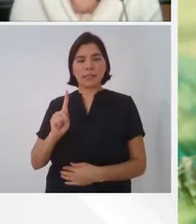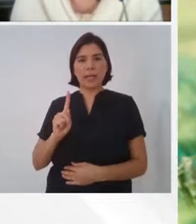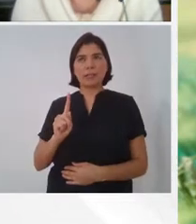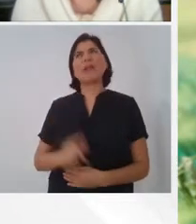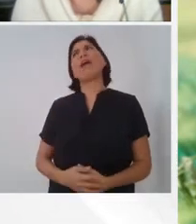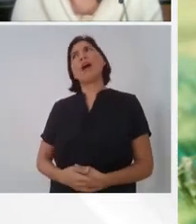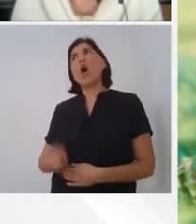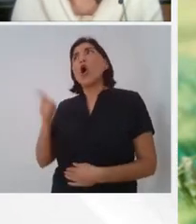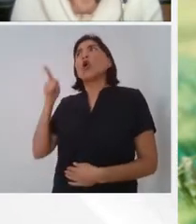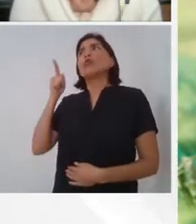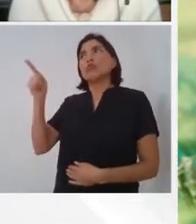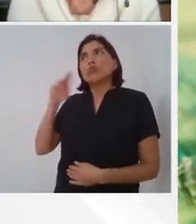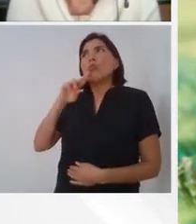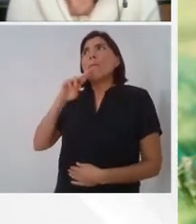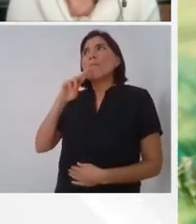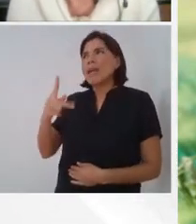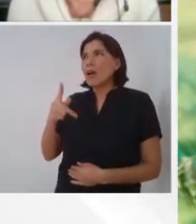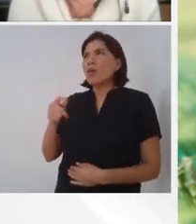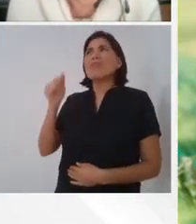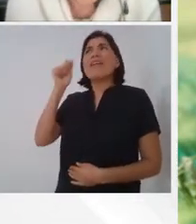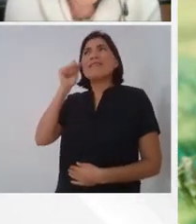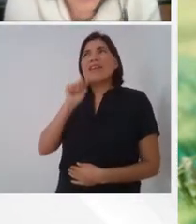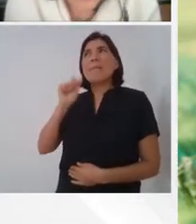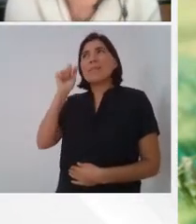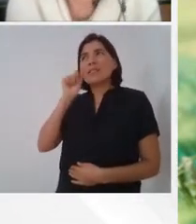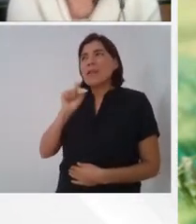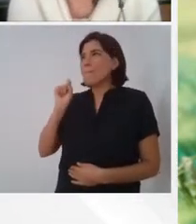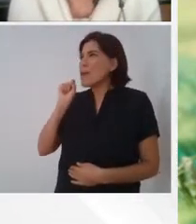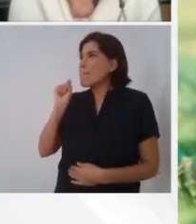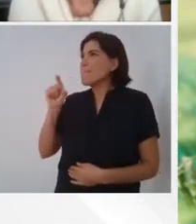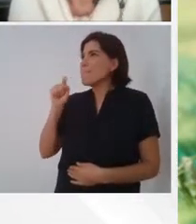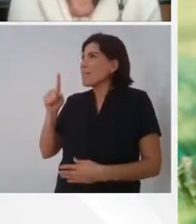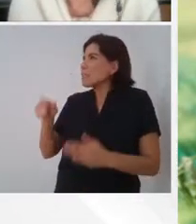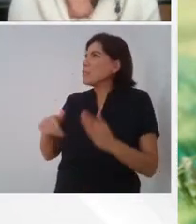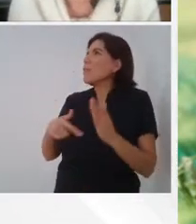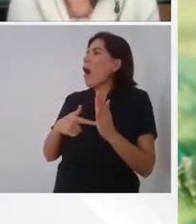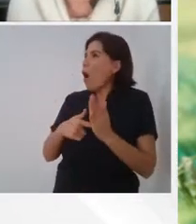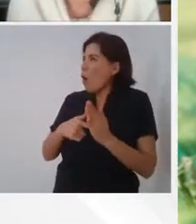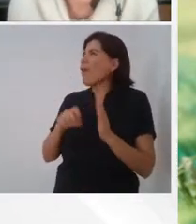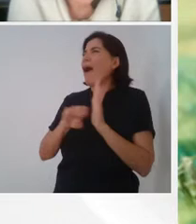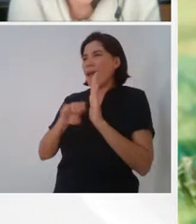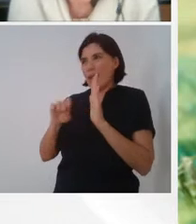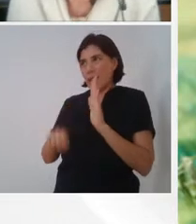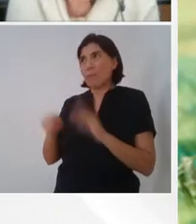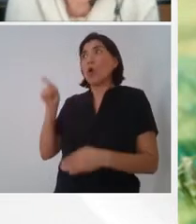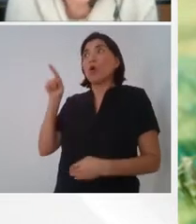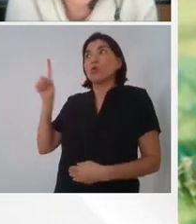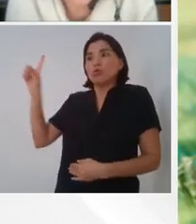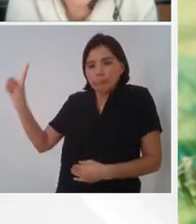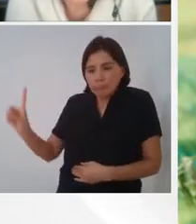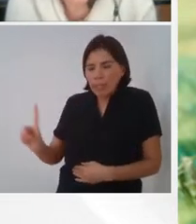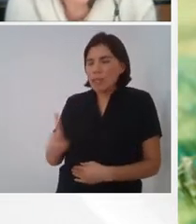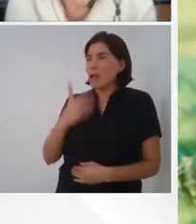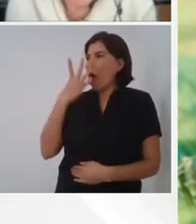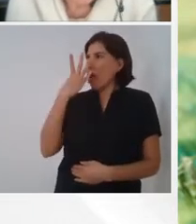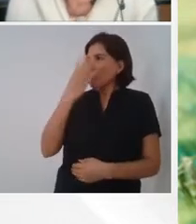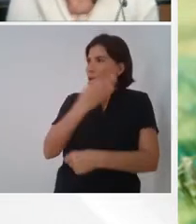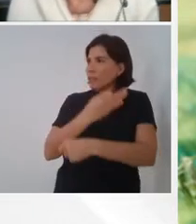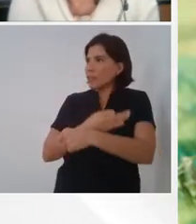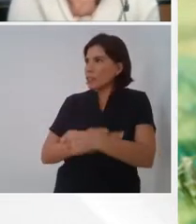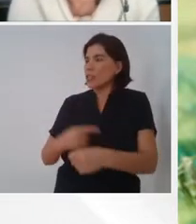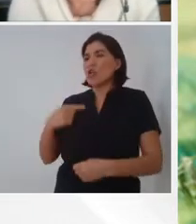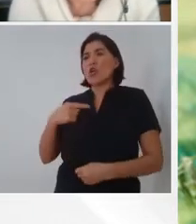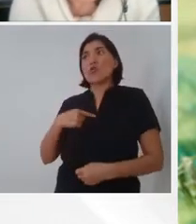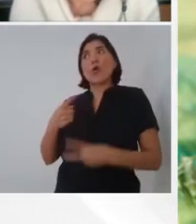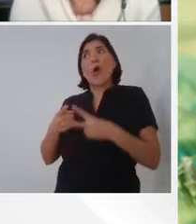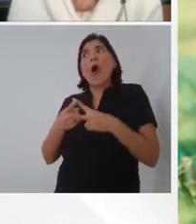le dijo el zorro. Si vienes, por ejemplo, a las 4 de la tarde, comenzaré a ser feliz desde las 3.